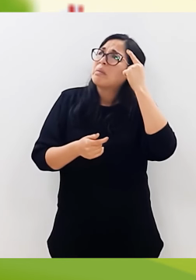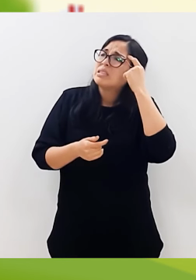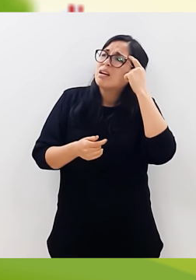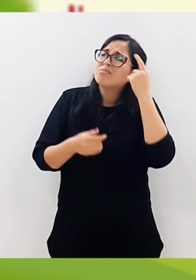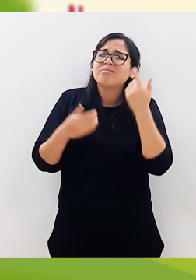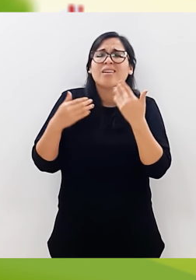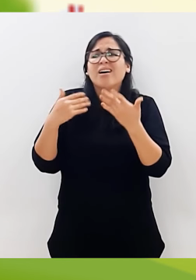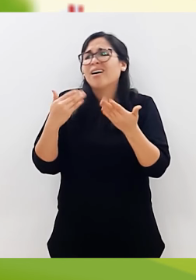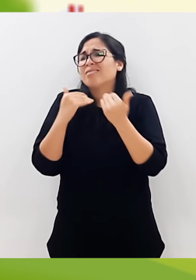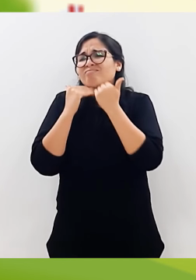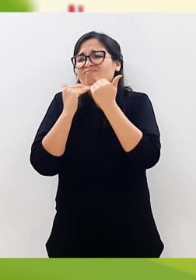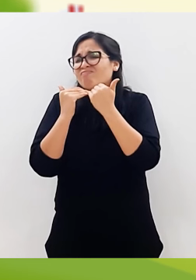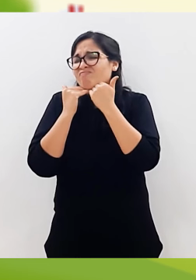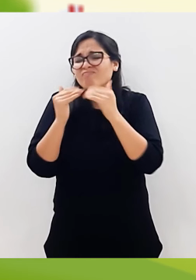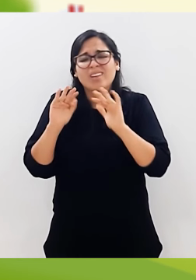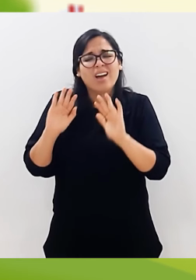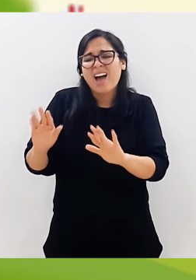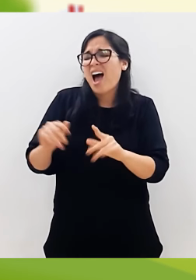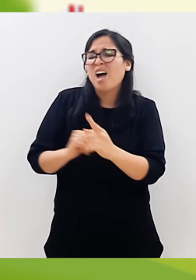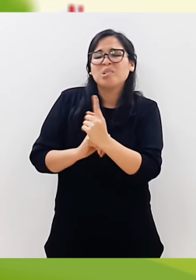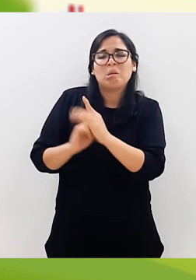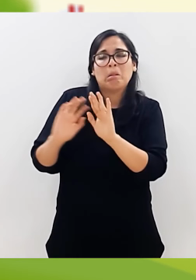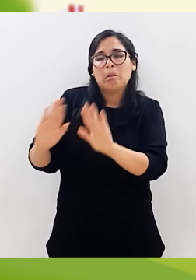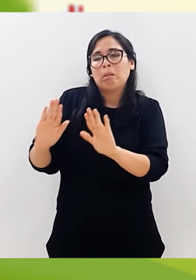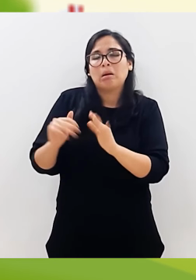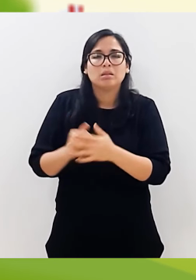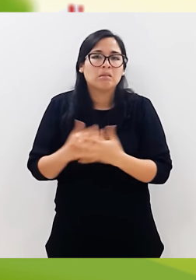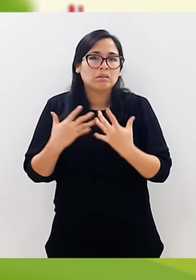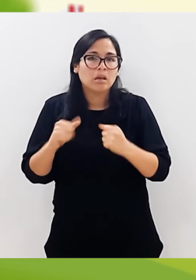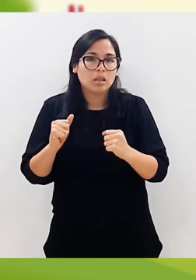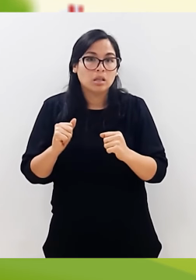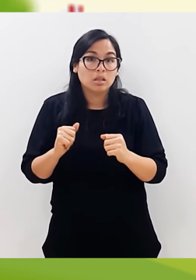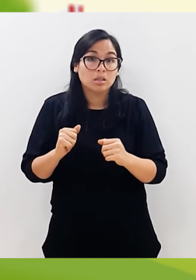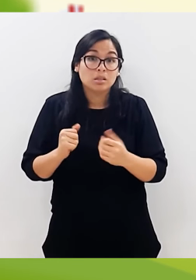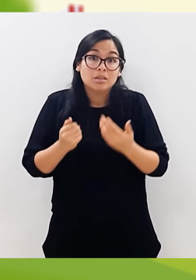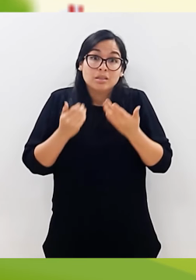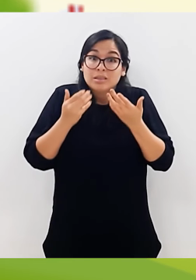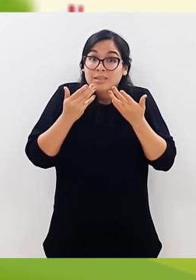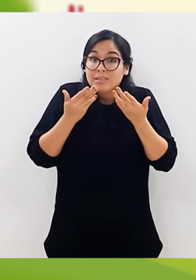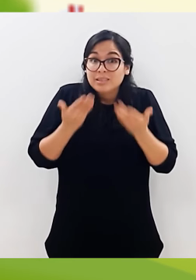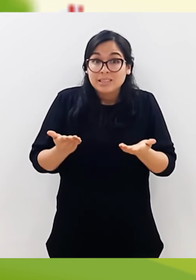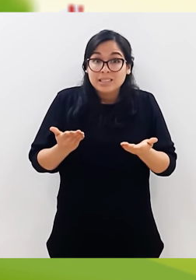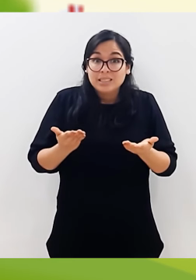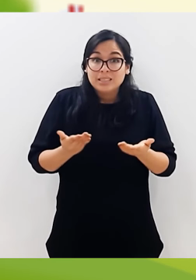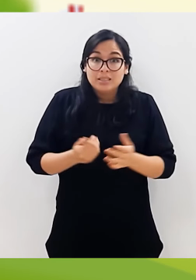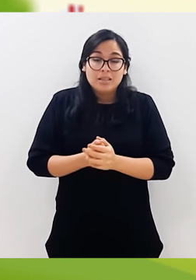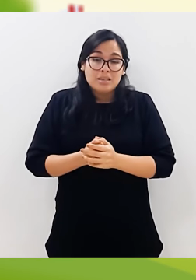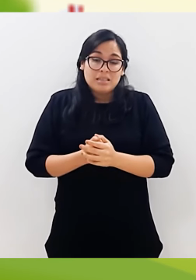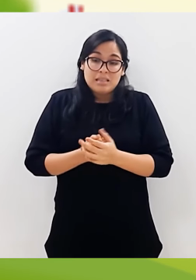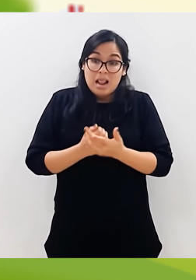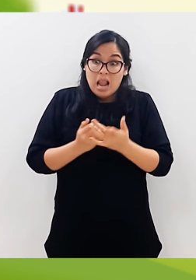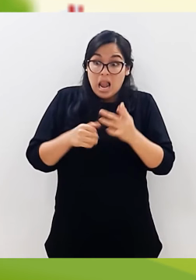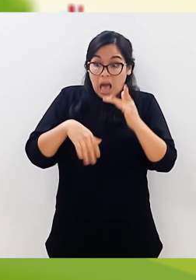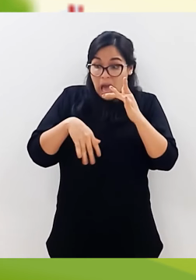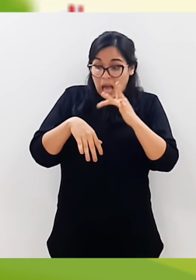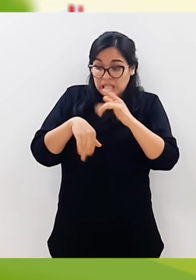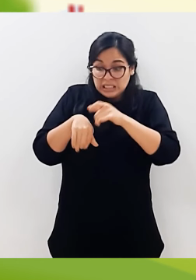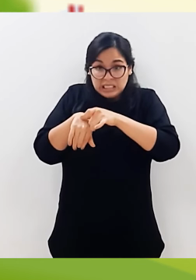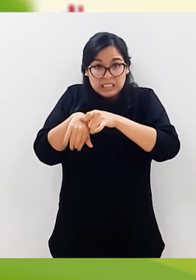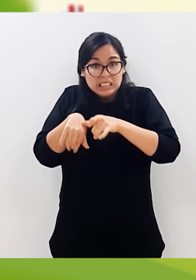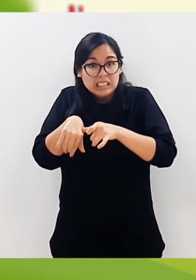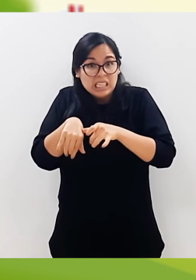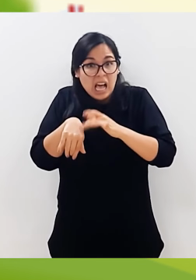ya que consideraban que era una herida que podía curarse sola. Sin embargo,